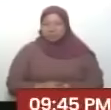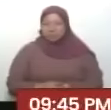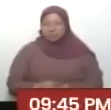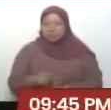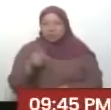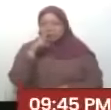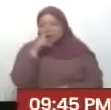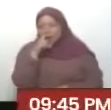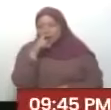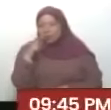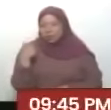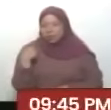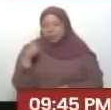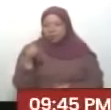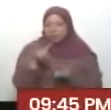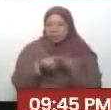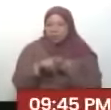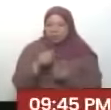a llamar.